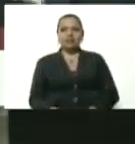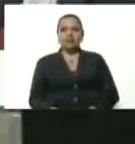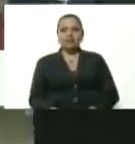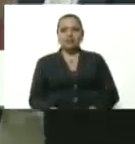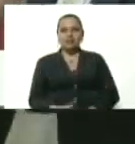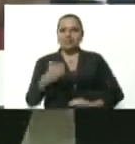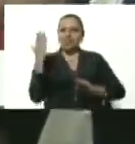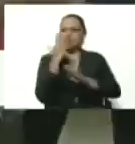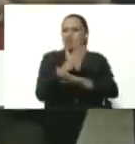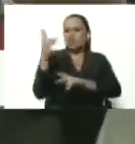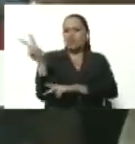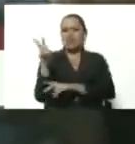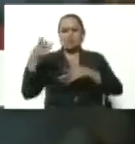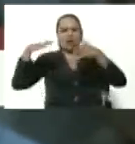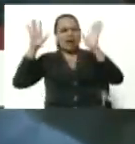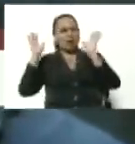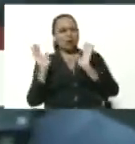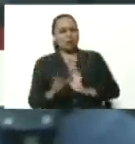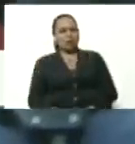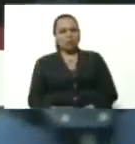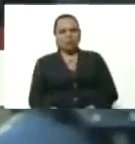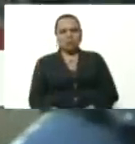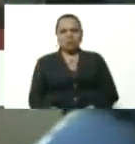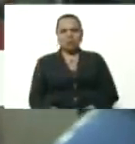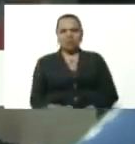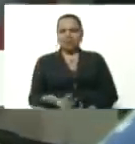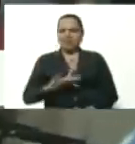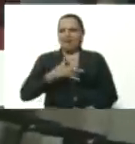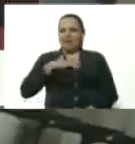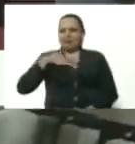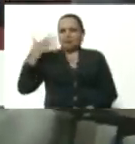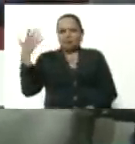¿Sanciones a Venezuela? ¡Ah, carajo!